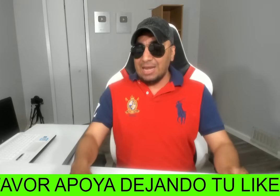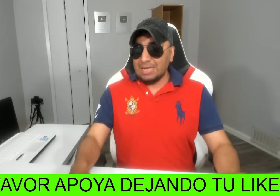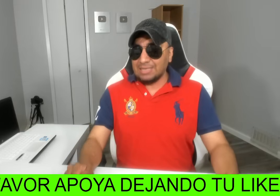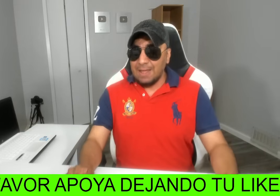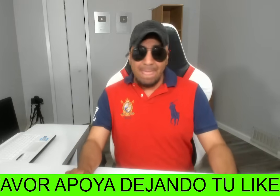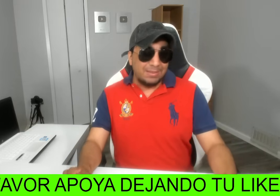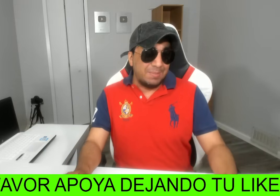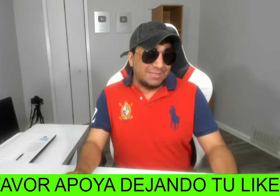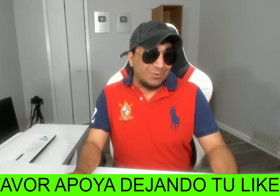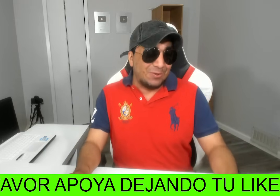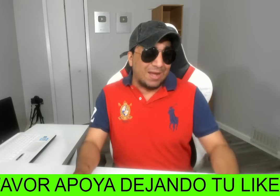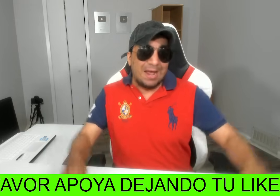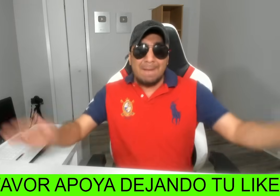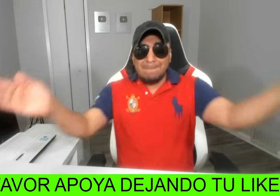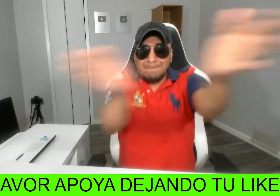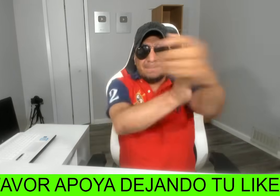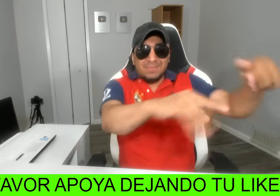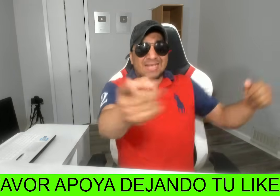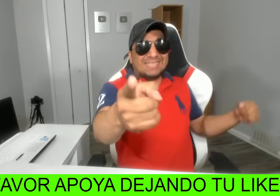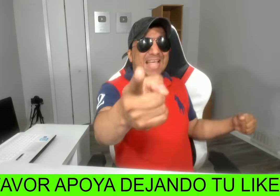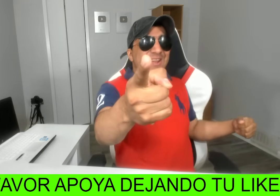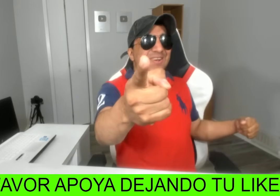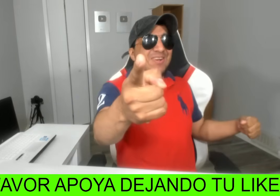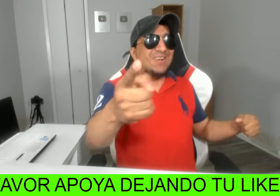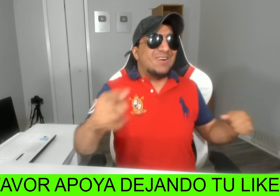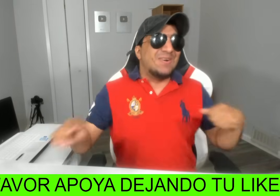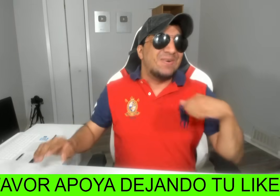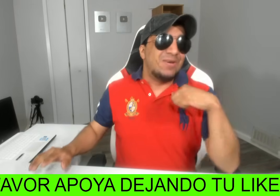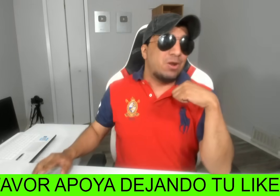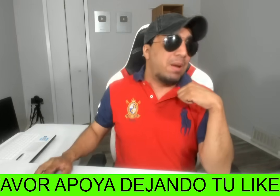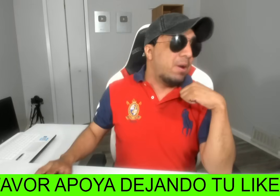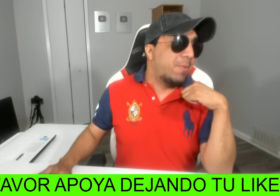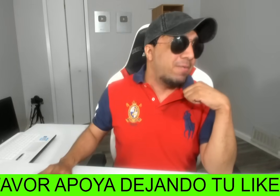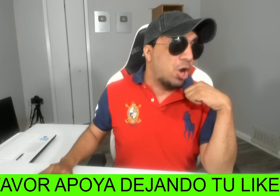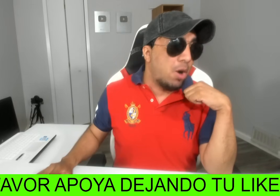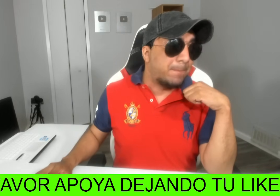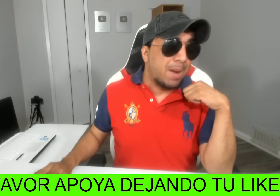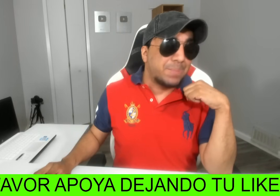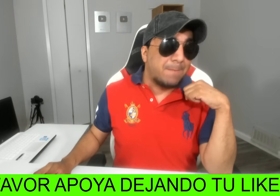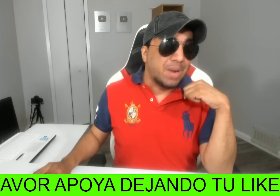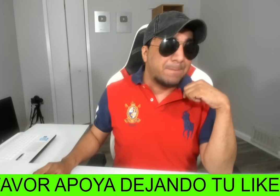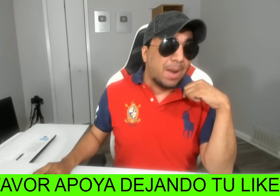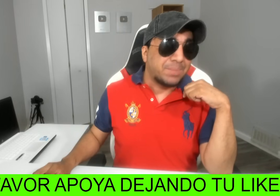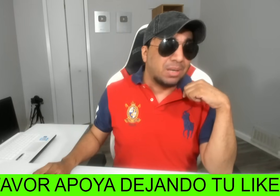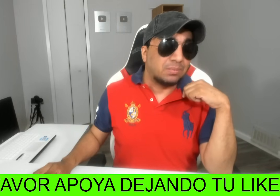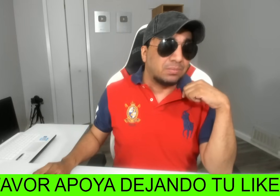dejaré el enlace de mi segundo canal. ¡Salud, Lulu! ¡Nos vemos, pueblo!